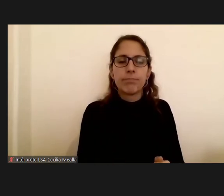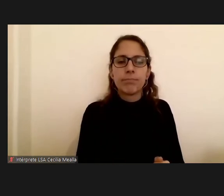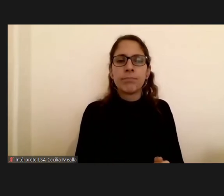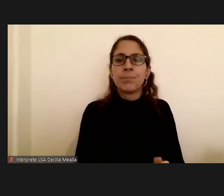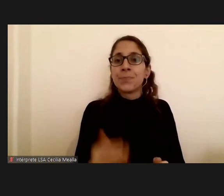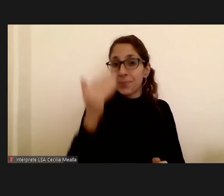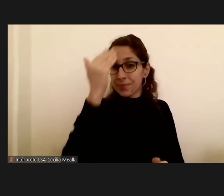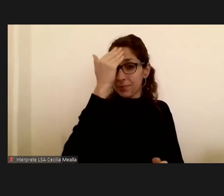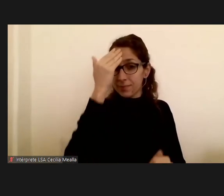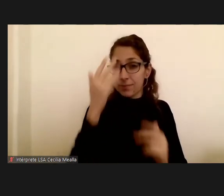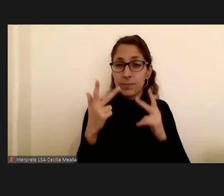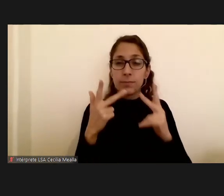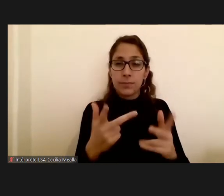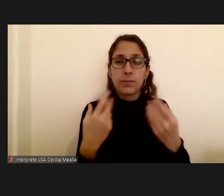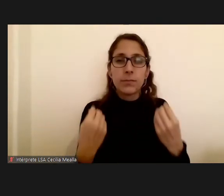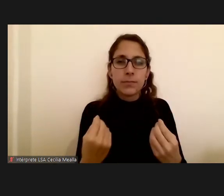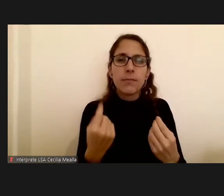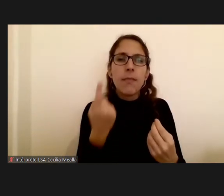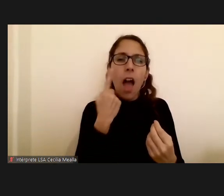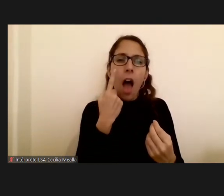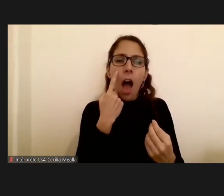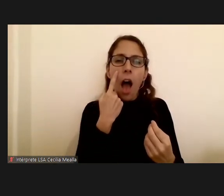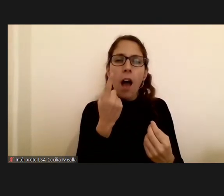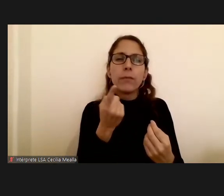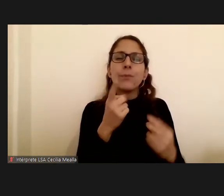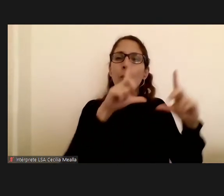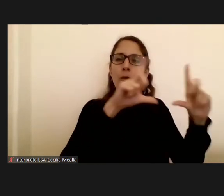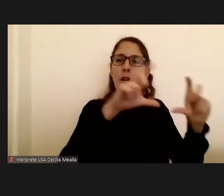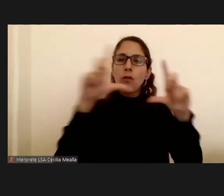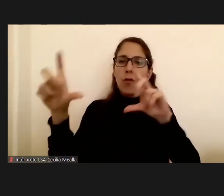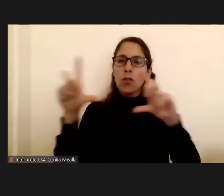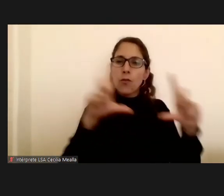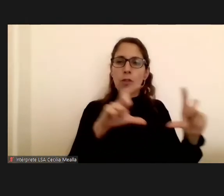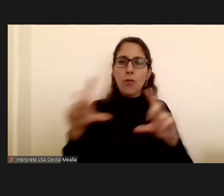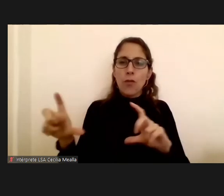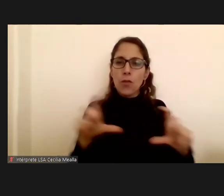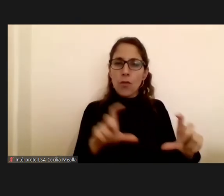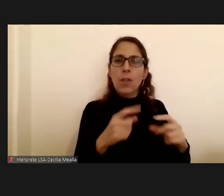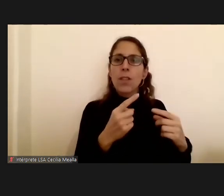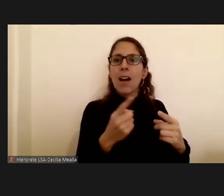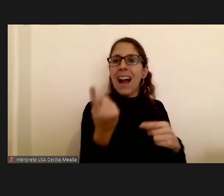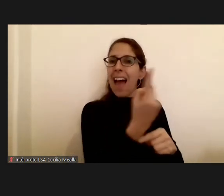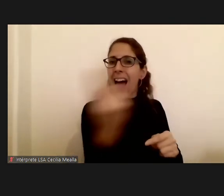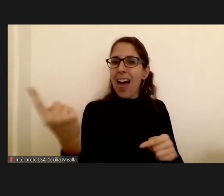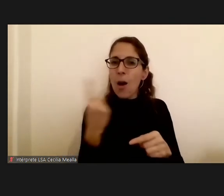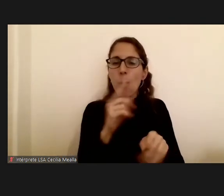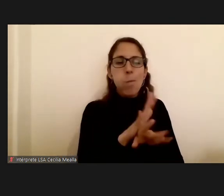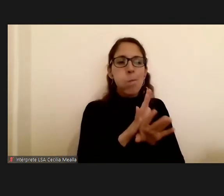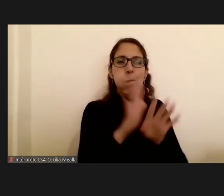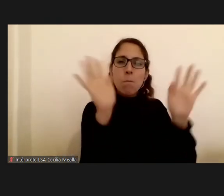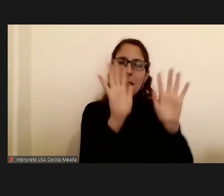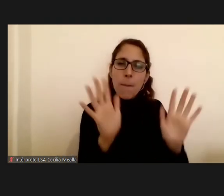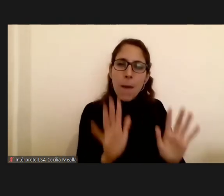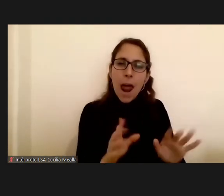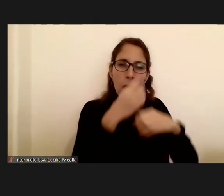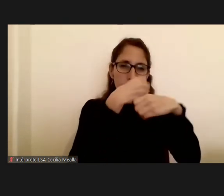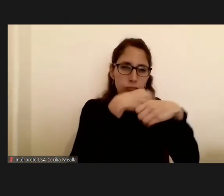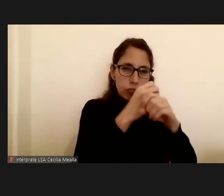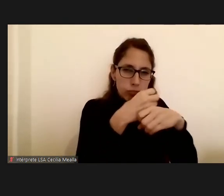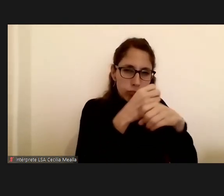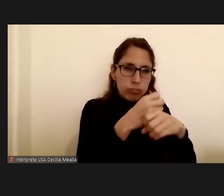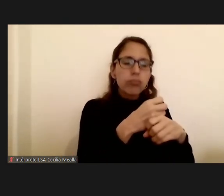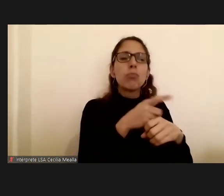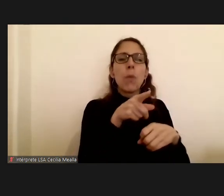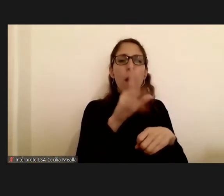dice, las siguientes fotografías corresponden a preparados microscópicos y ponen de manifiesto